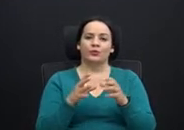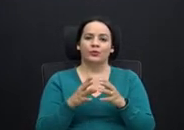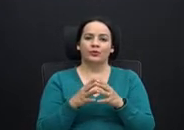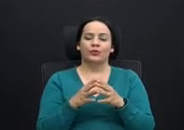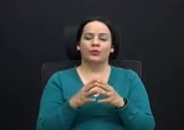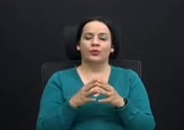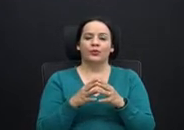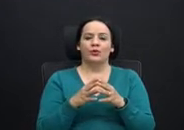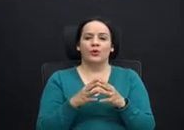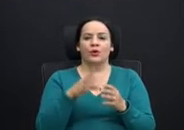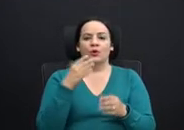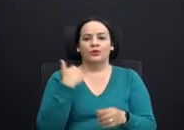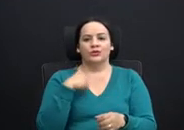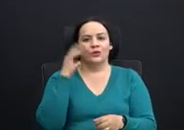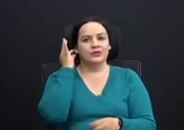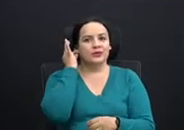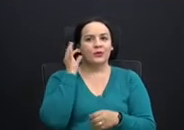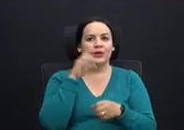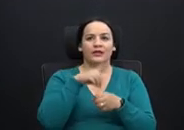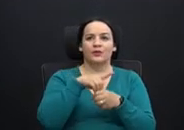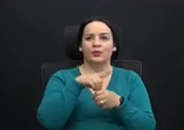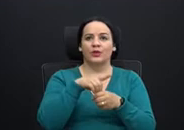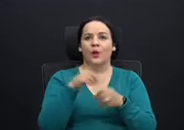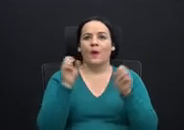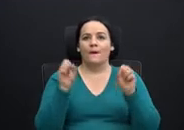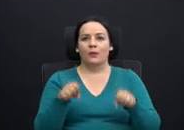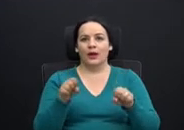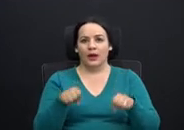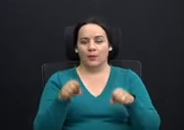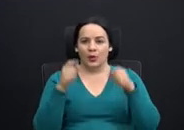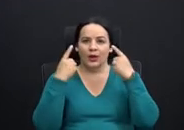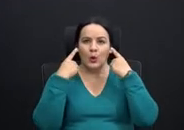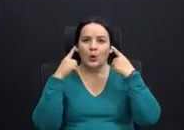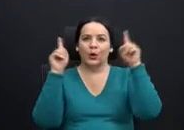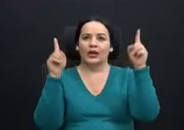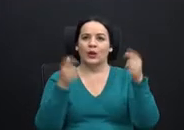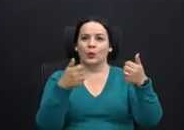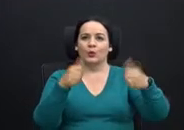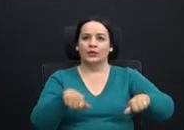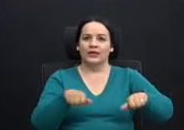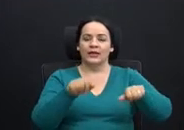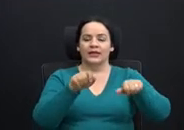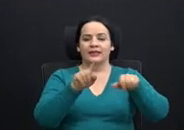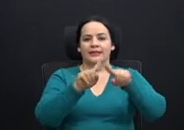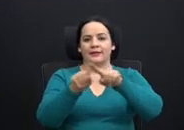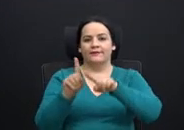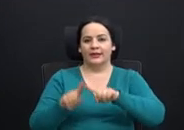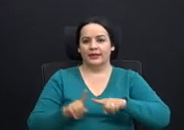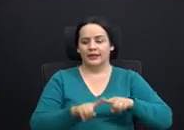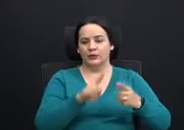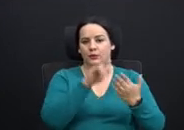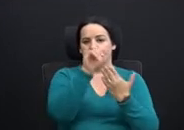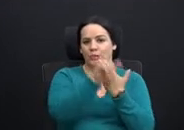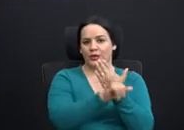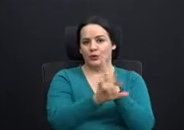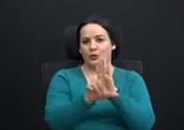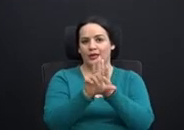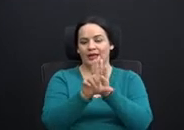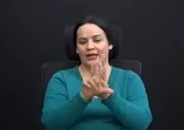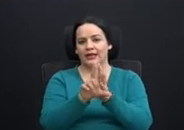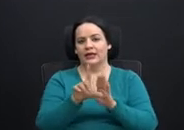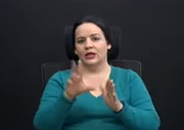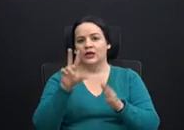con los señores y señoras diputados para poder buscar consenso sobre los diferentes proyectos de ley. Y no quiero